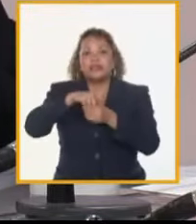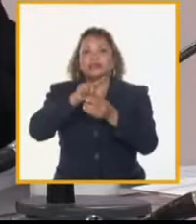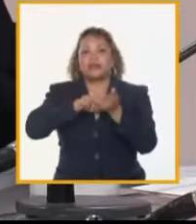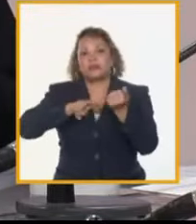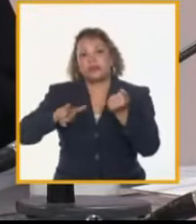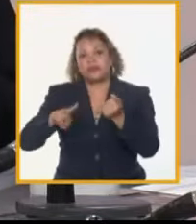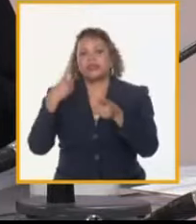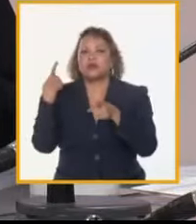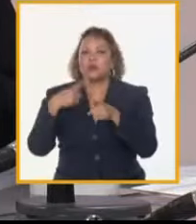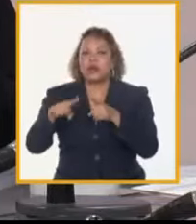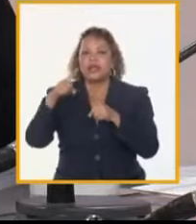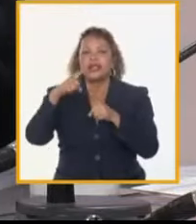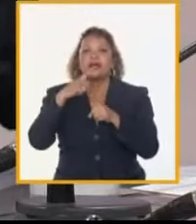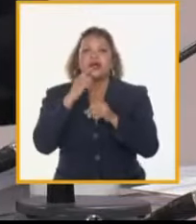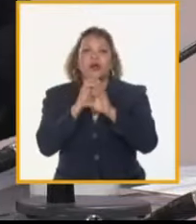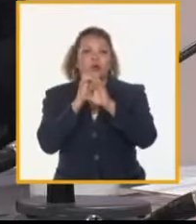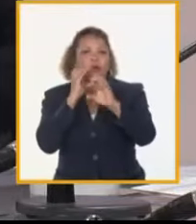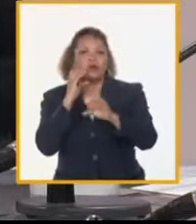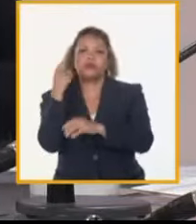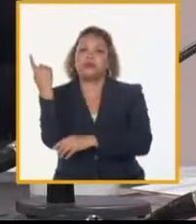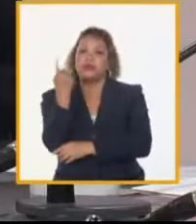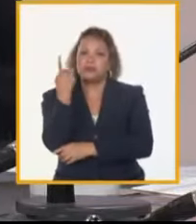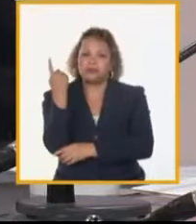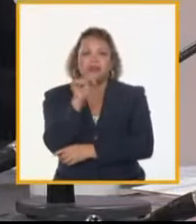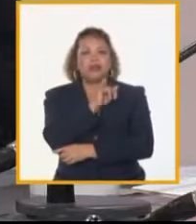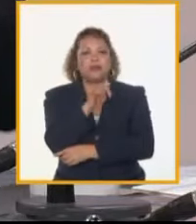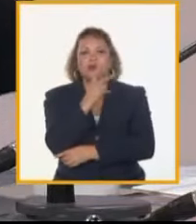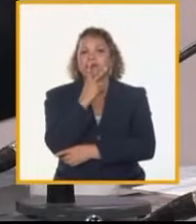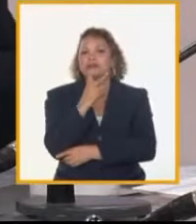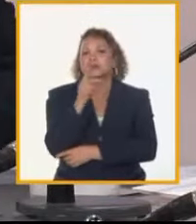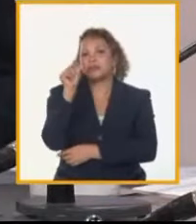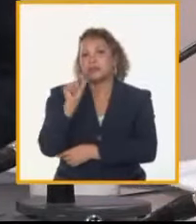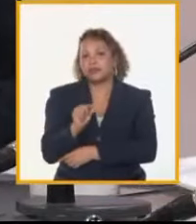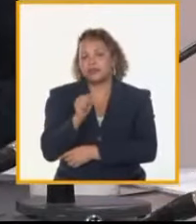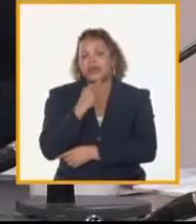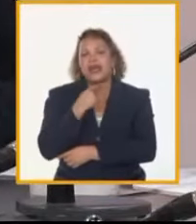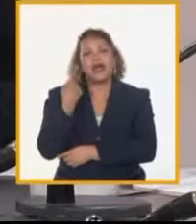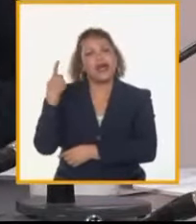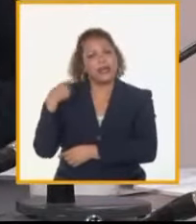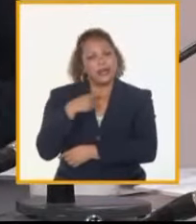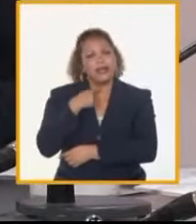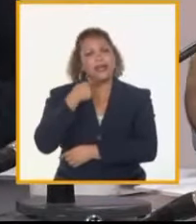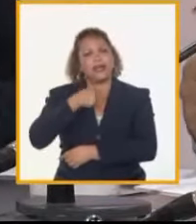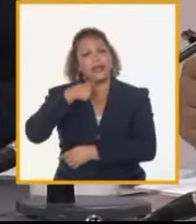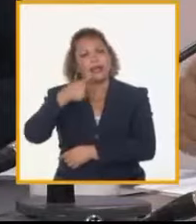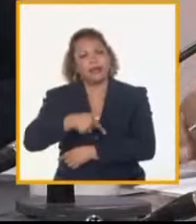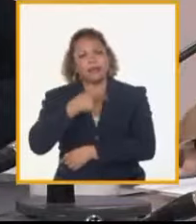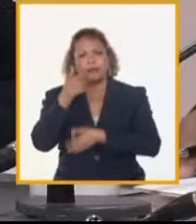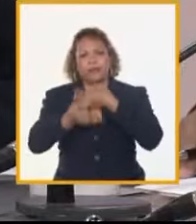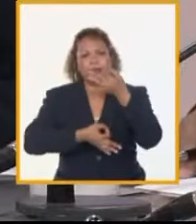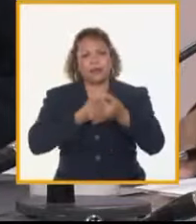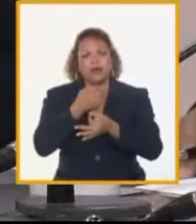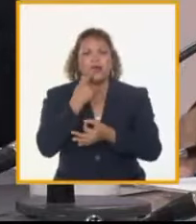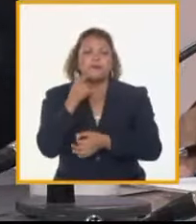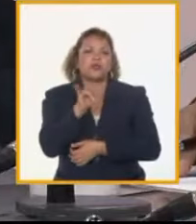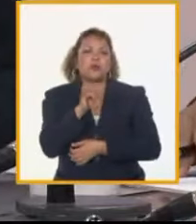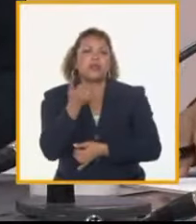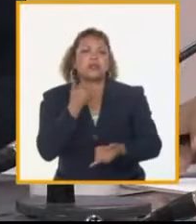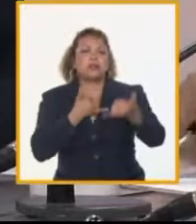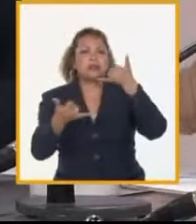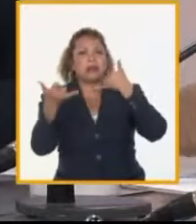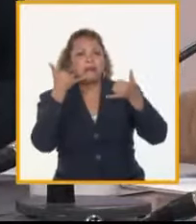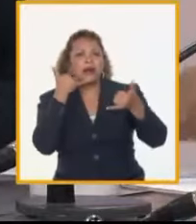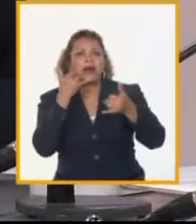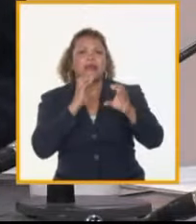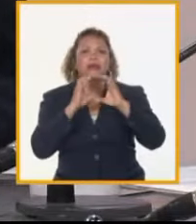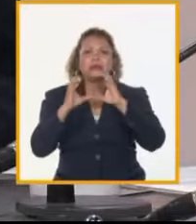servicio de Medibús y ayer se ponía algunos ejemplos. Pero sobre ómnibus nacionales recibimos llamadas, comentarios. Les propongo escuchar